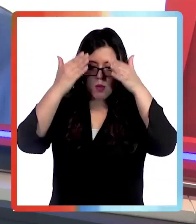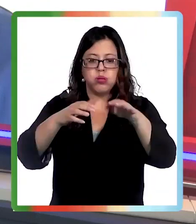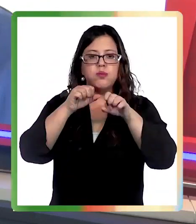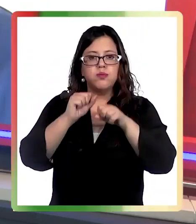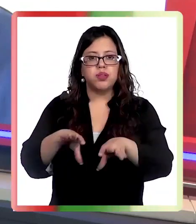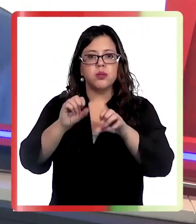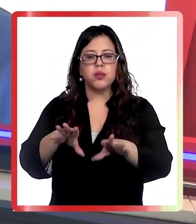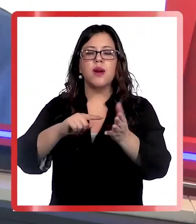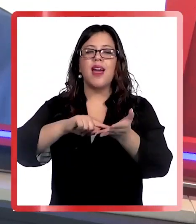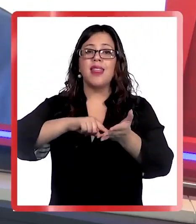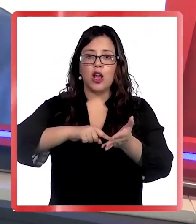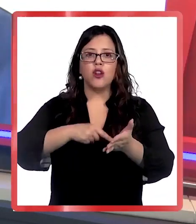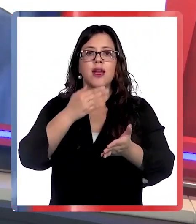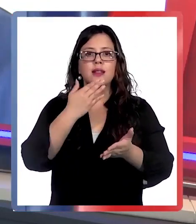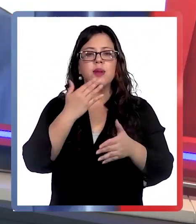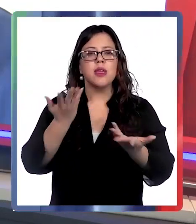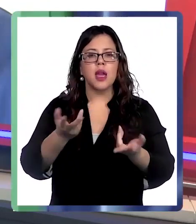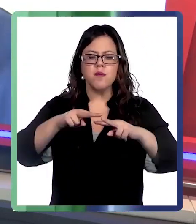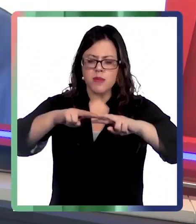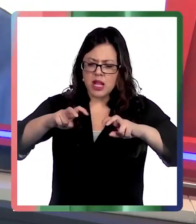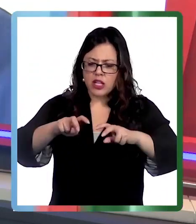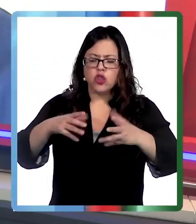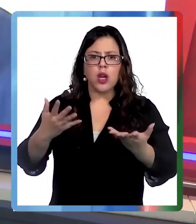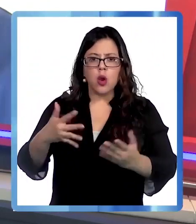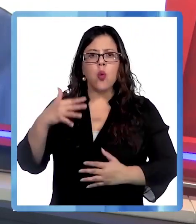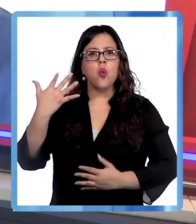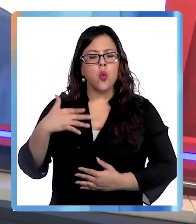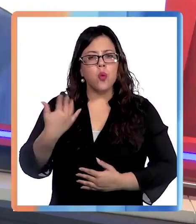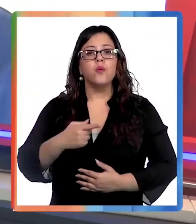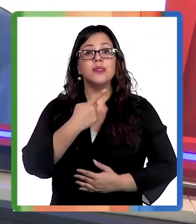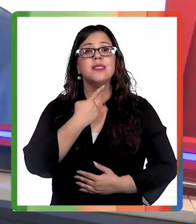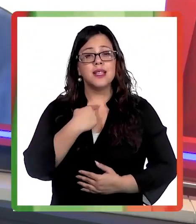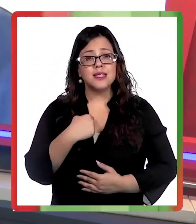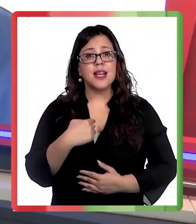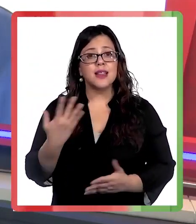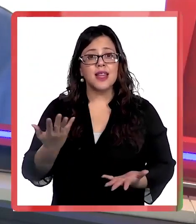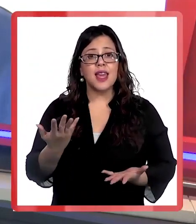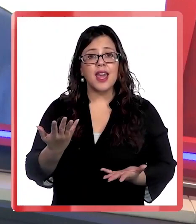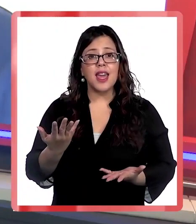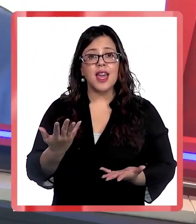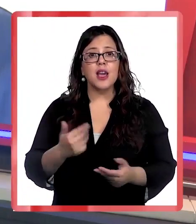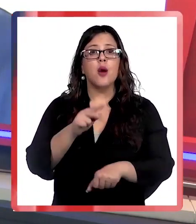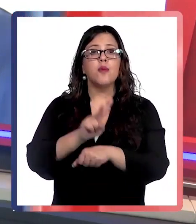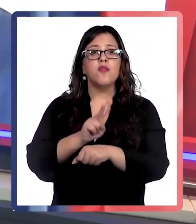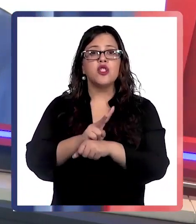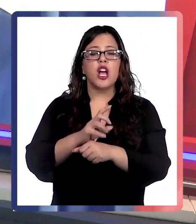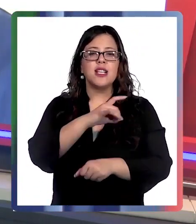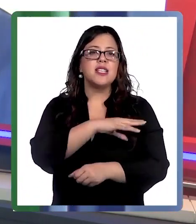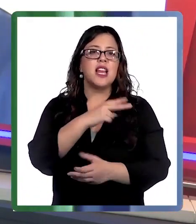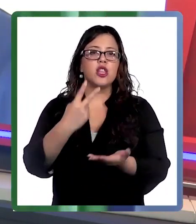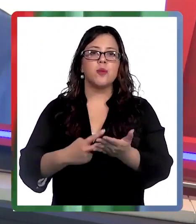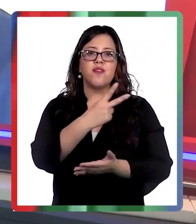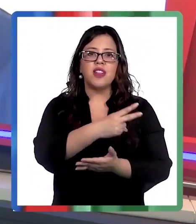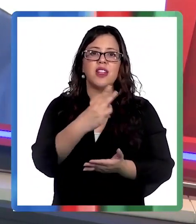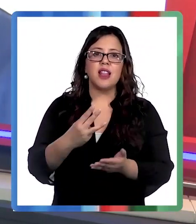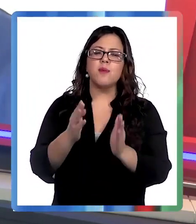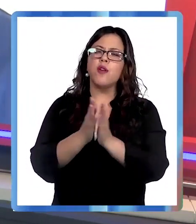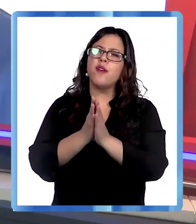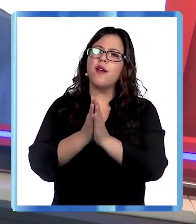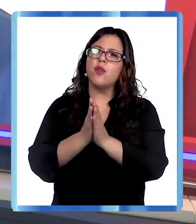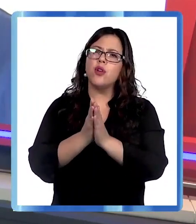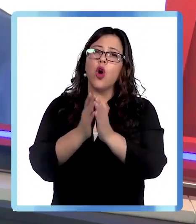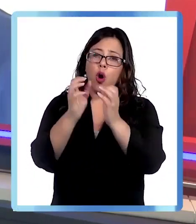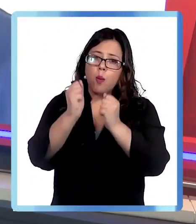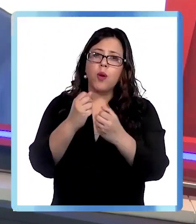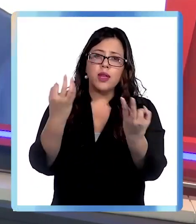muy dedicados a la enseñanza, a la tecnología y han hecho un estudio que nos parece tremendamente interesante que se llama El Profesorado en Chile 2023. Nos